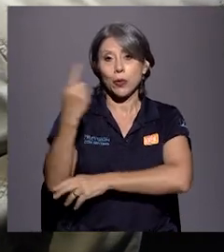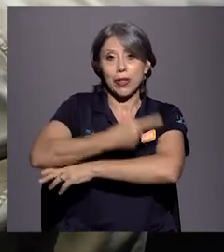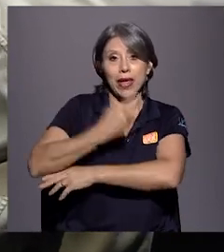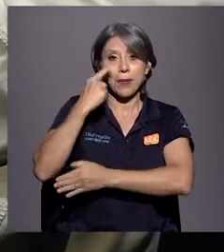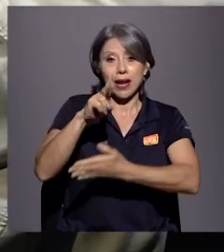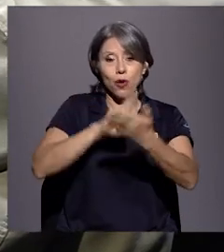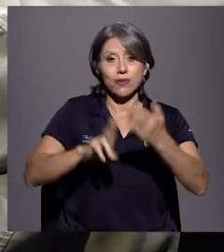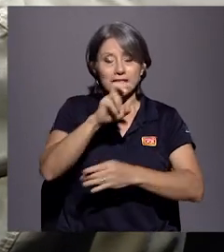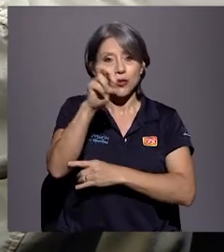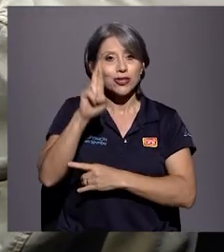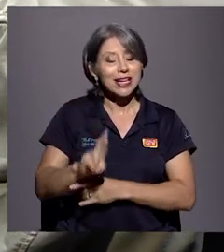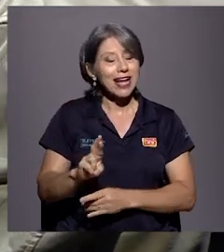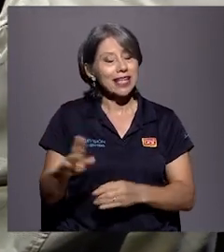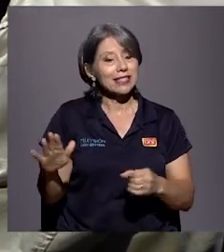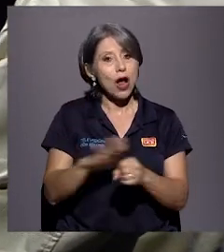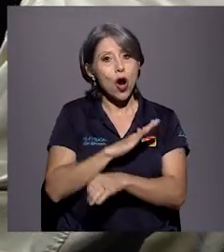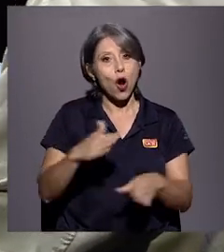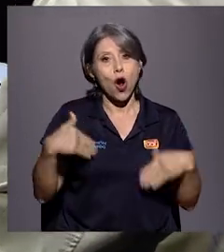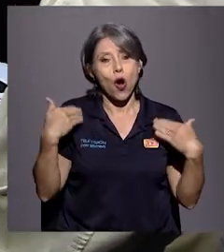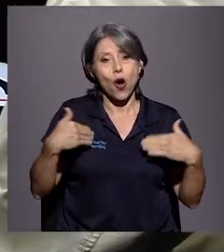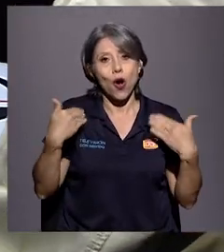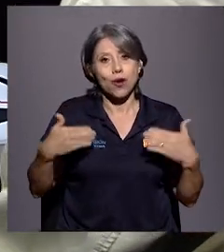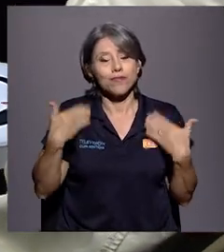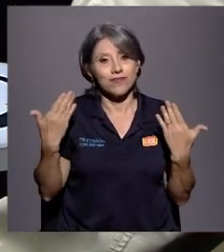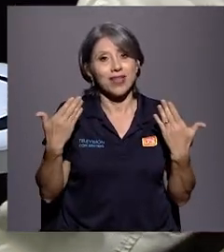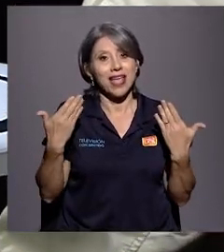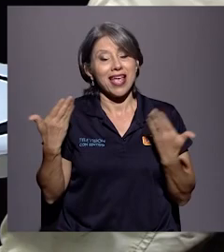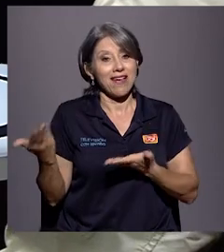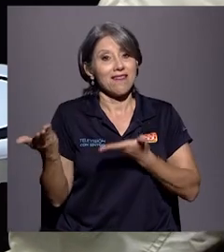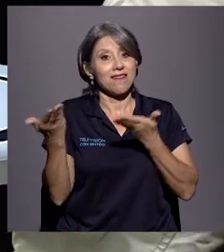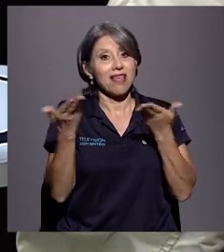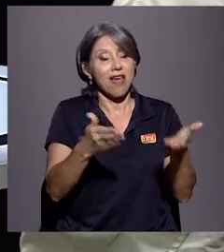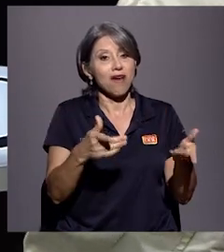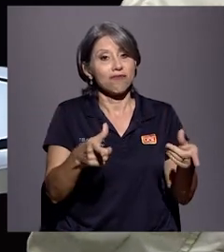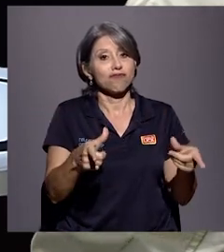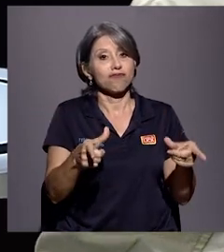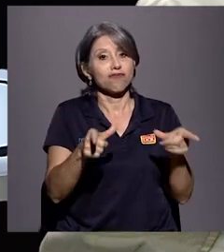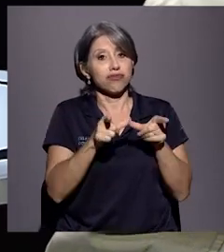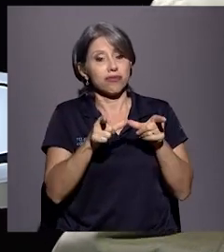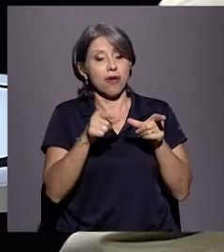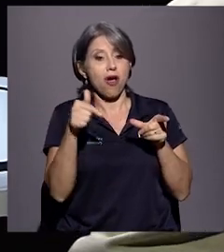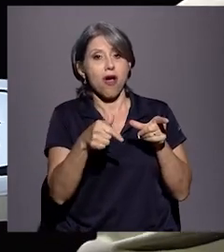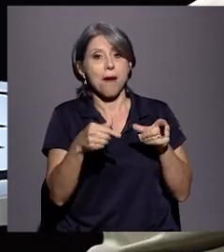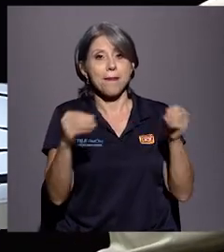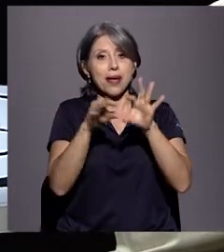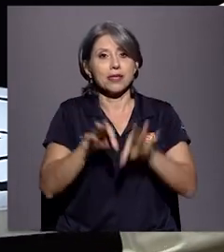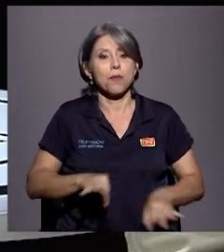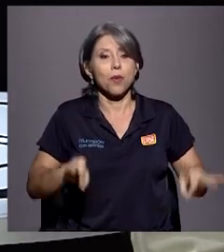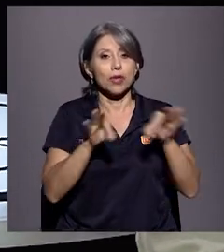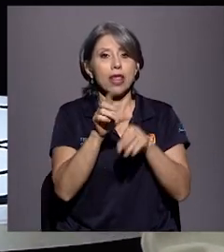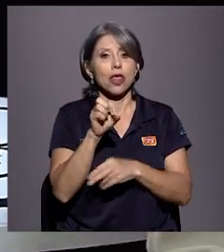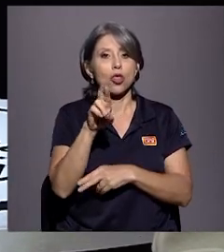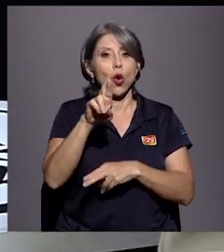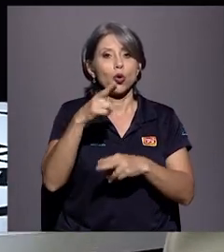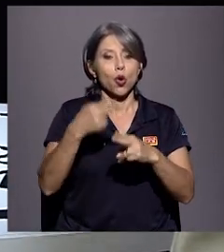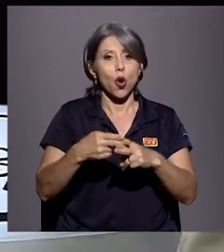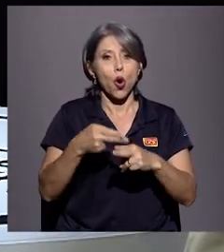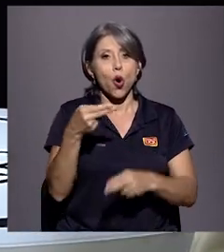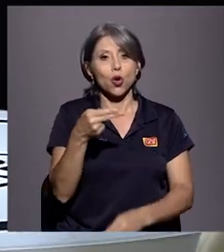Costa Rica es de completa felicidad y casualmente le otorga el reconocimiento más importante de su doctorado honoris